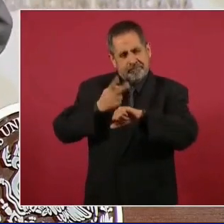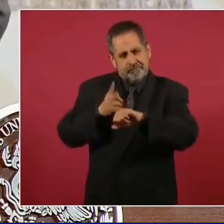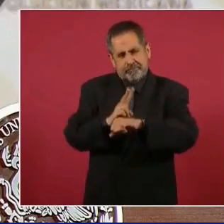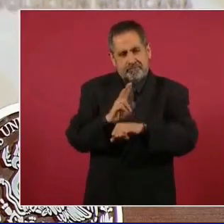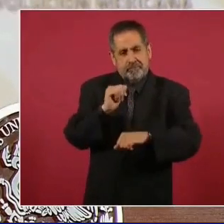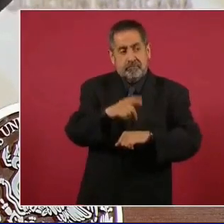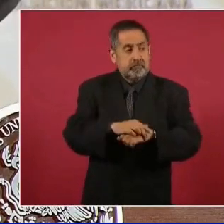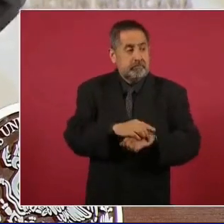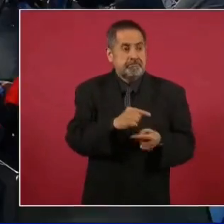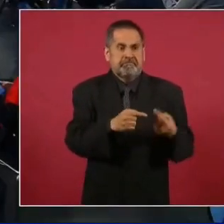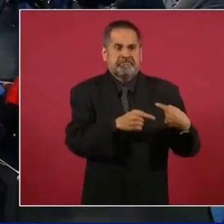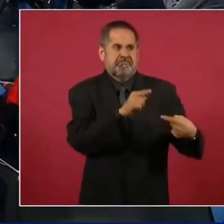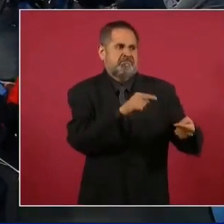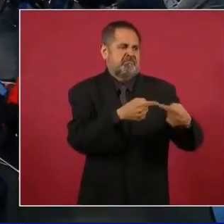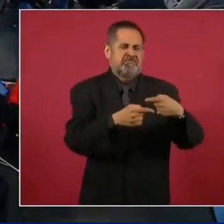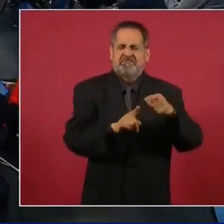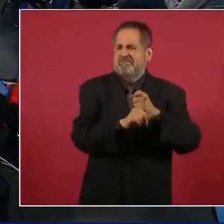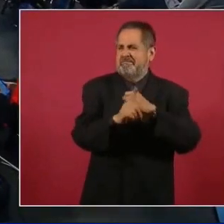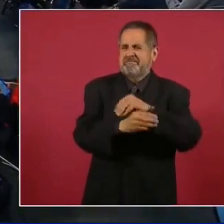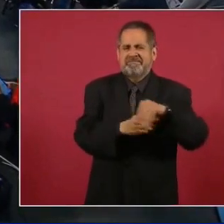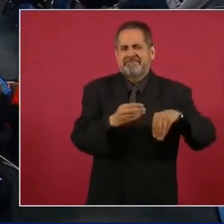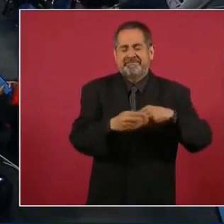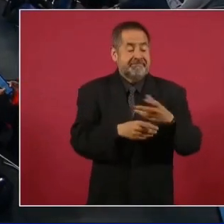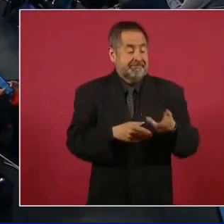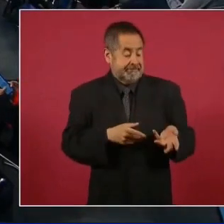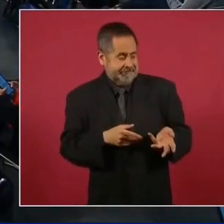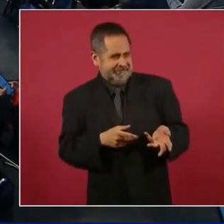No, pues se inscriben